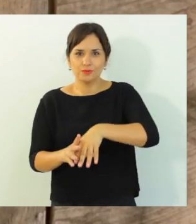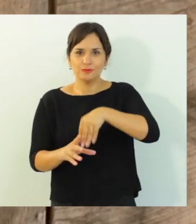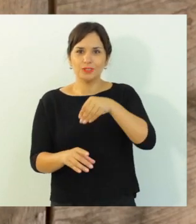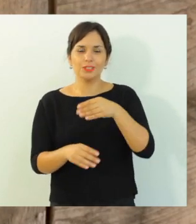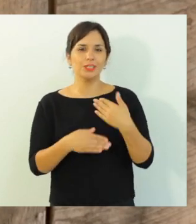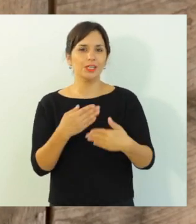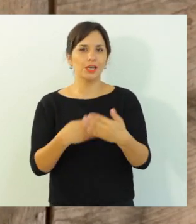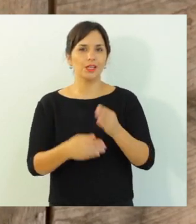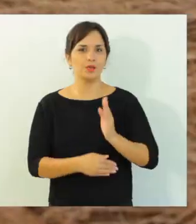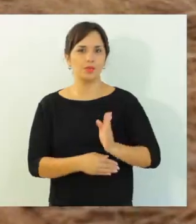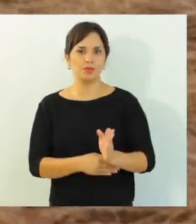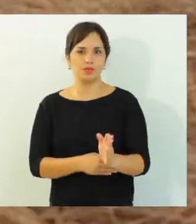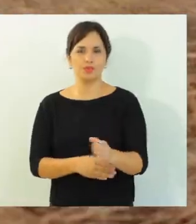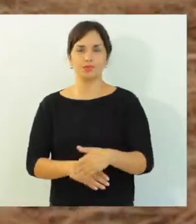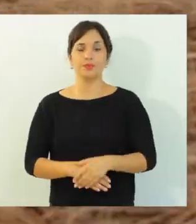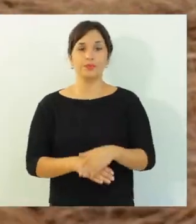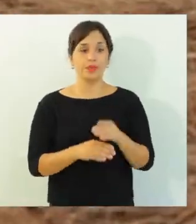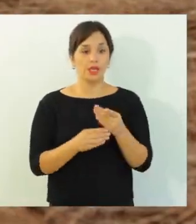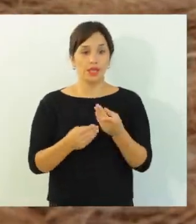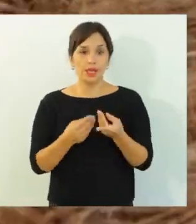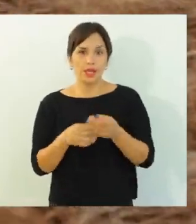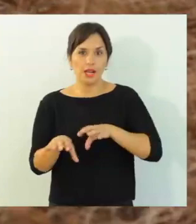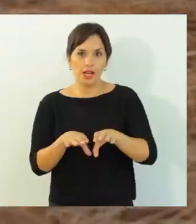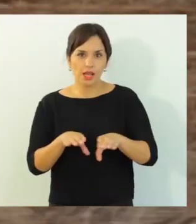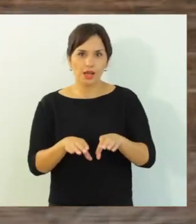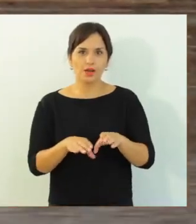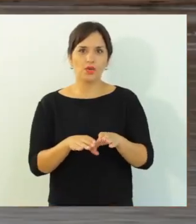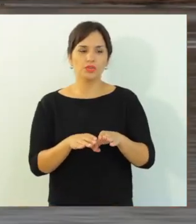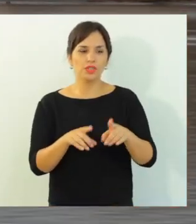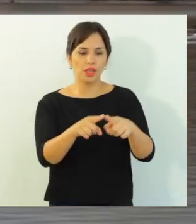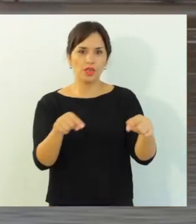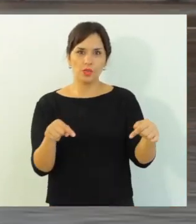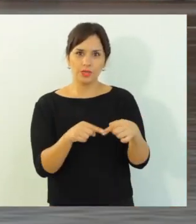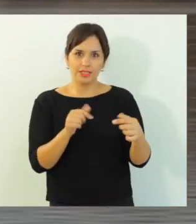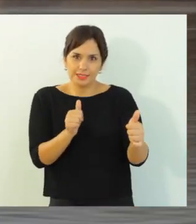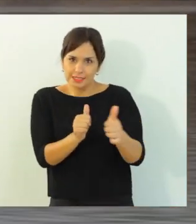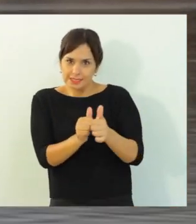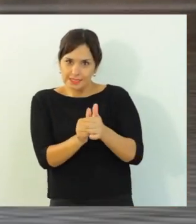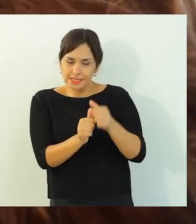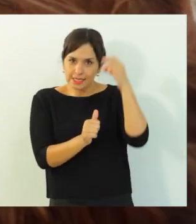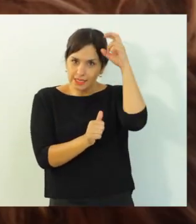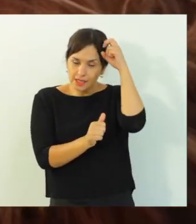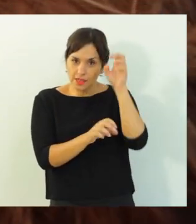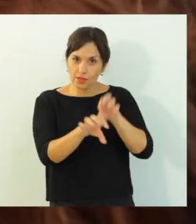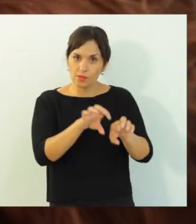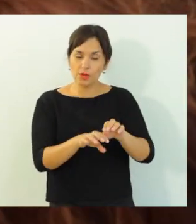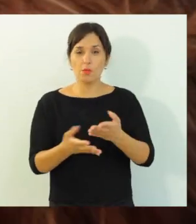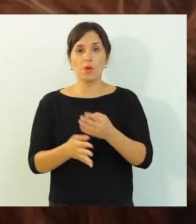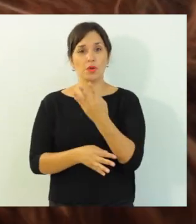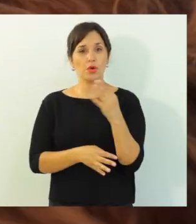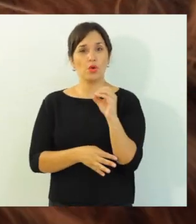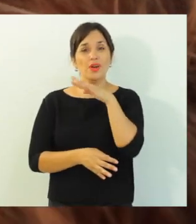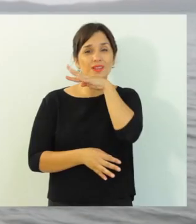orgánica en cada proceso. La materia prima viene de una estancia cercana acá, está más o menos a